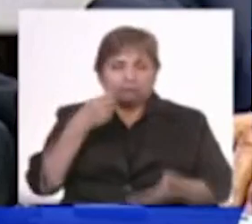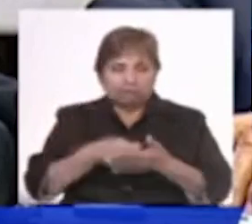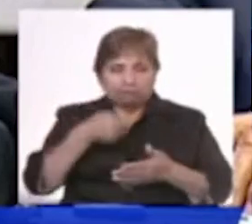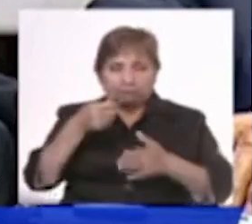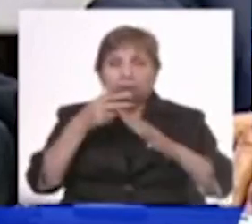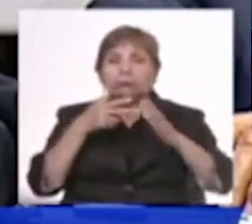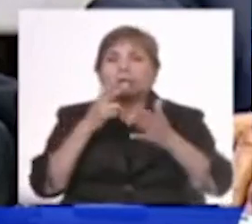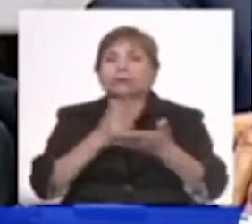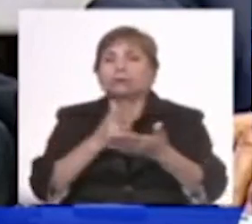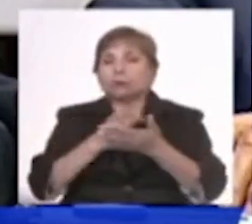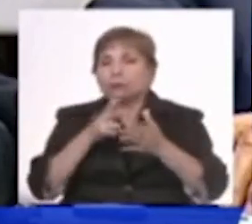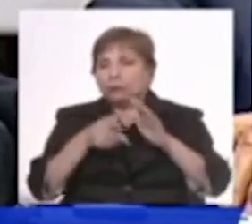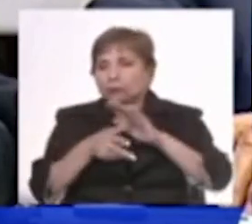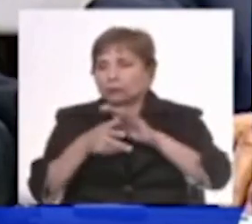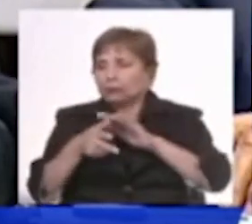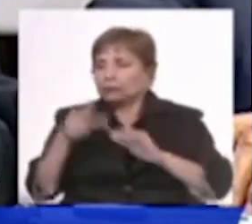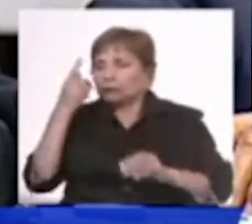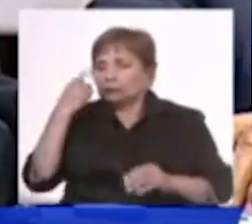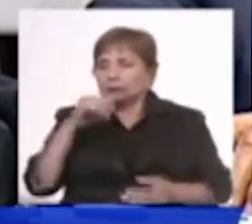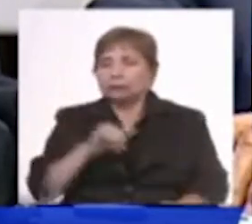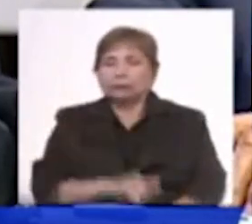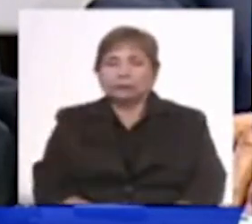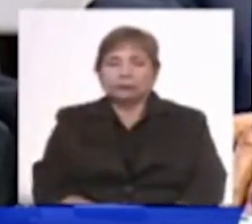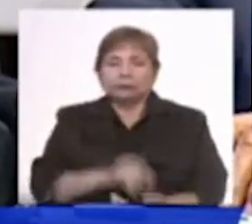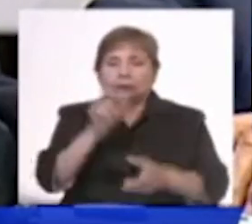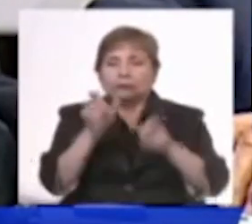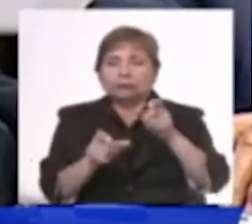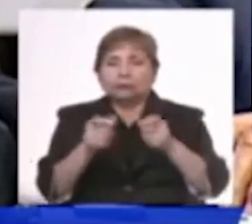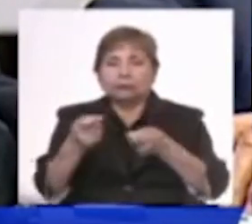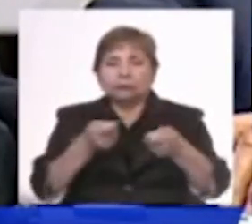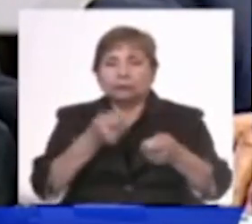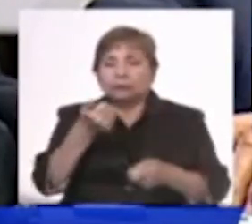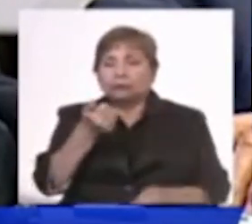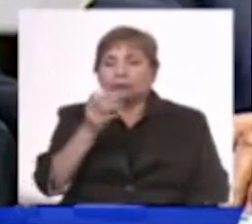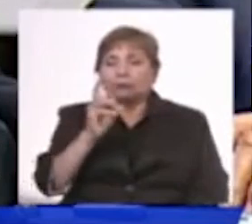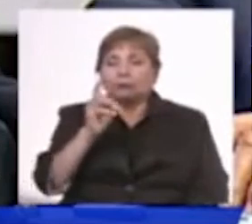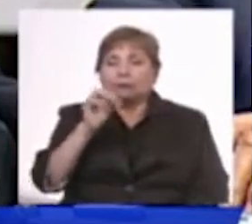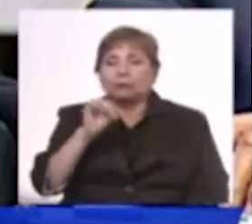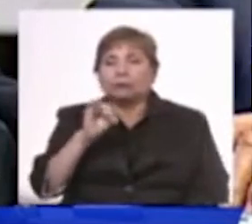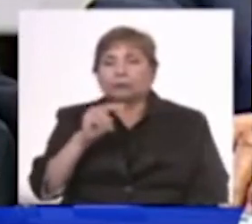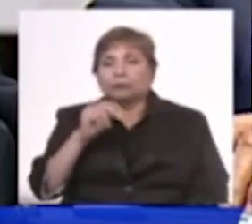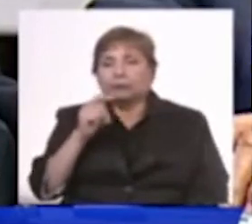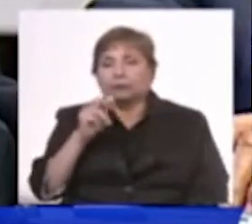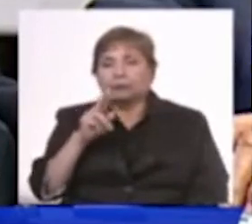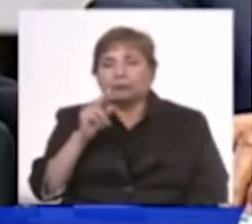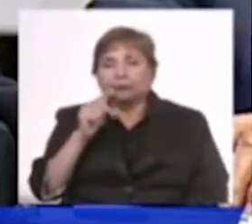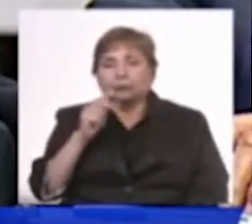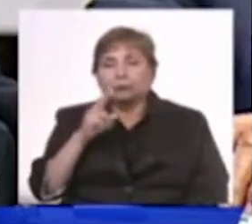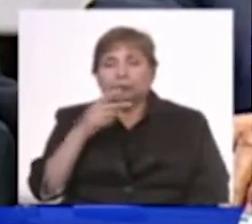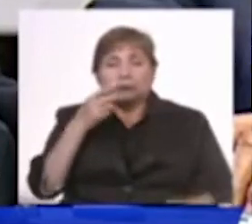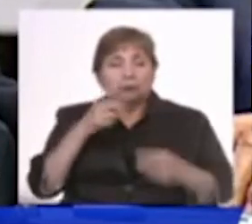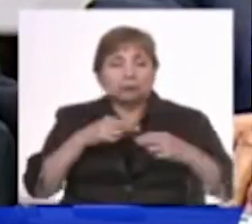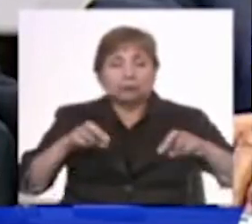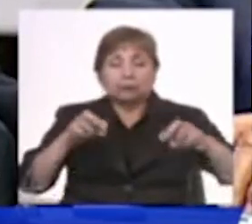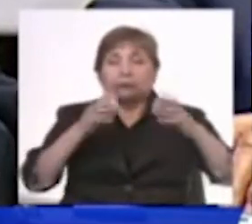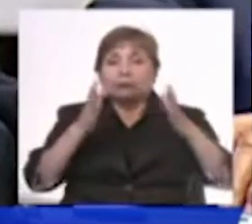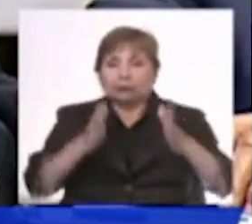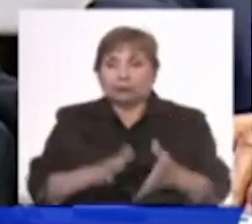de playa de estacionamiento para personal administrativo y personal